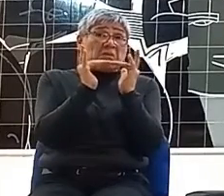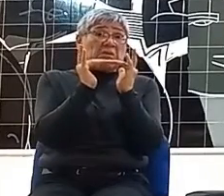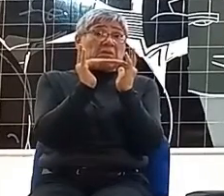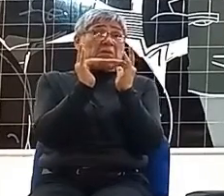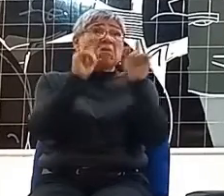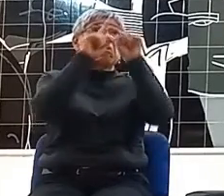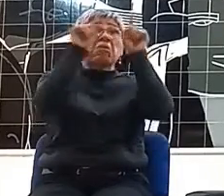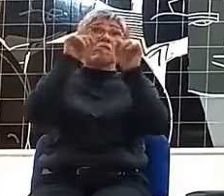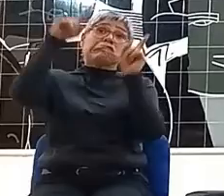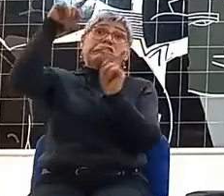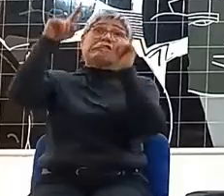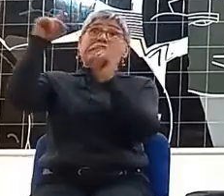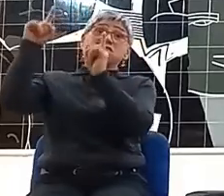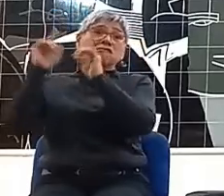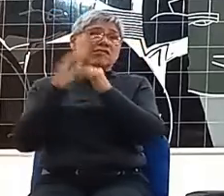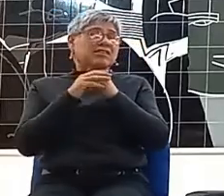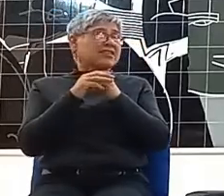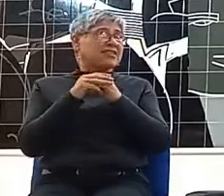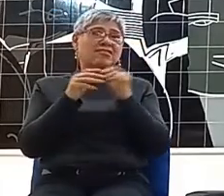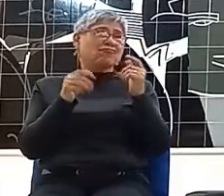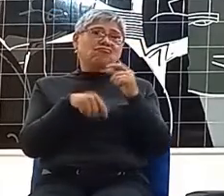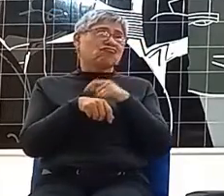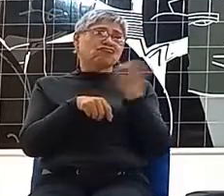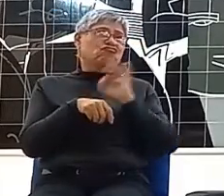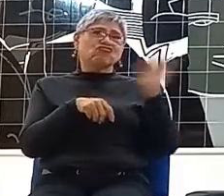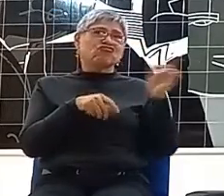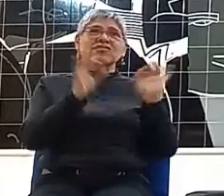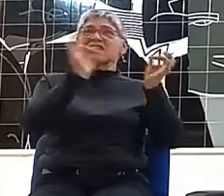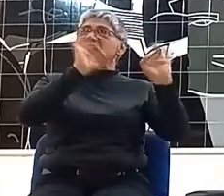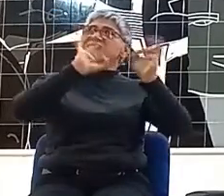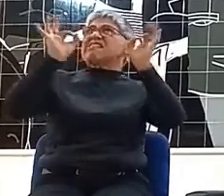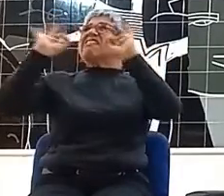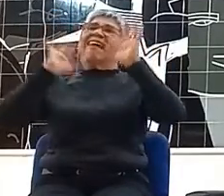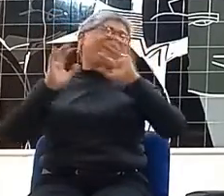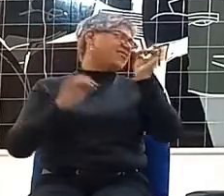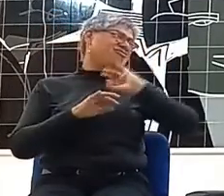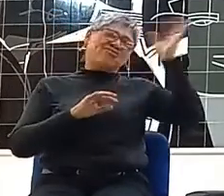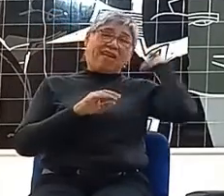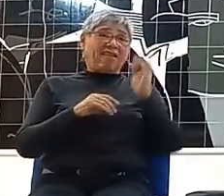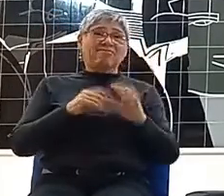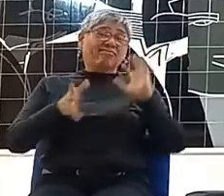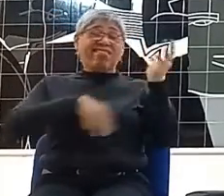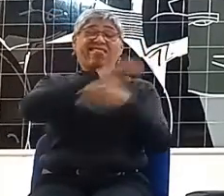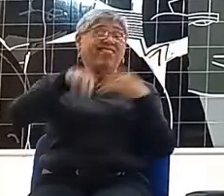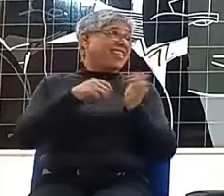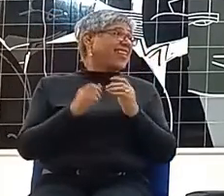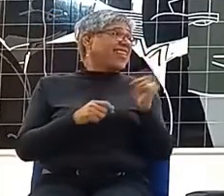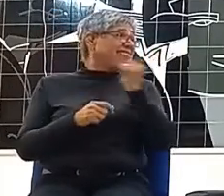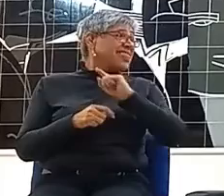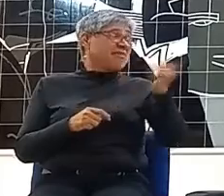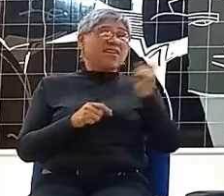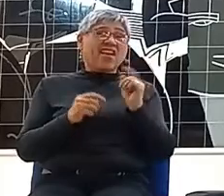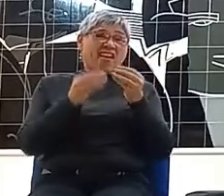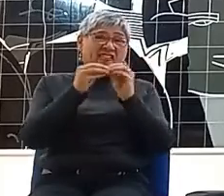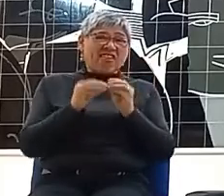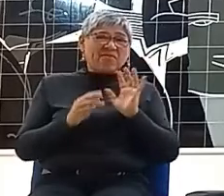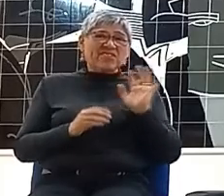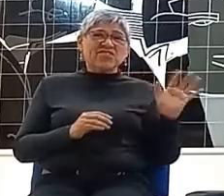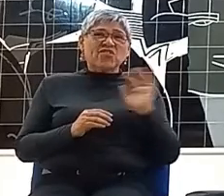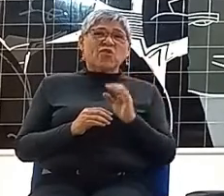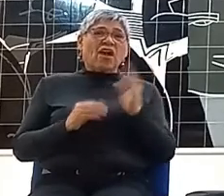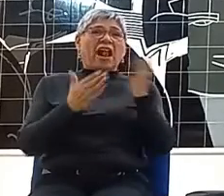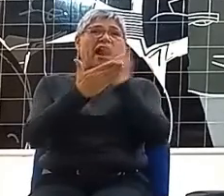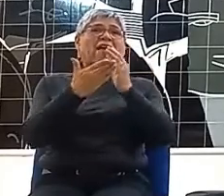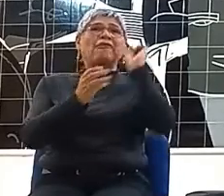de cuadros mal colgados porque nunca ha tenido orden en esas cosas, tampoco ha tenido orden en la forma en que tiene